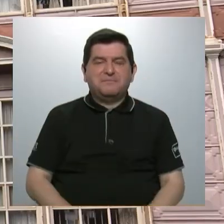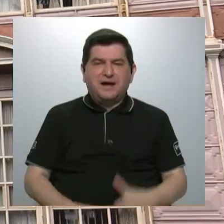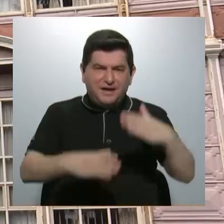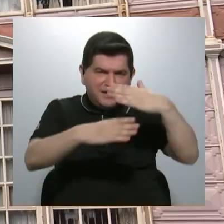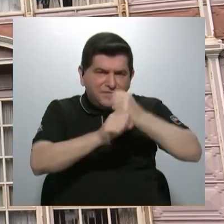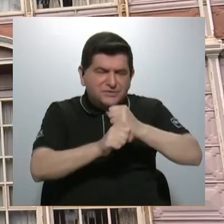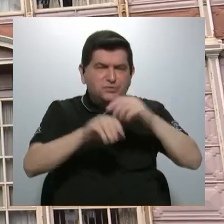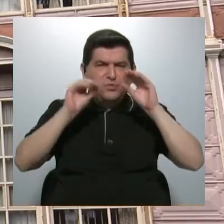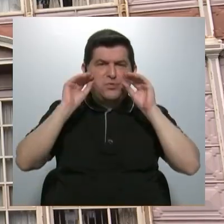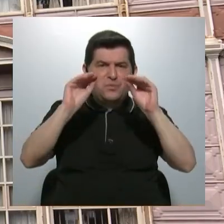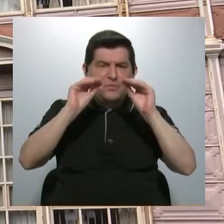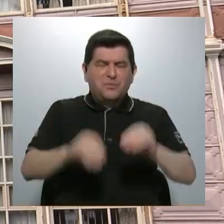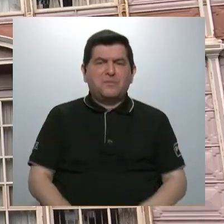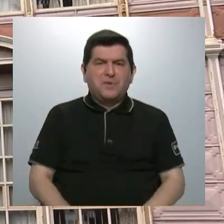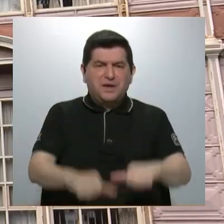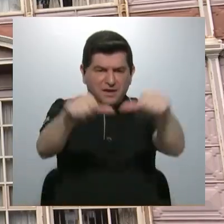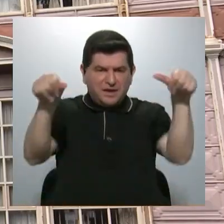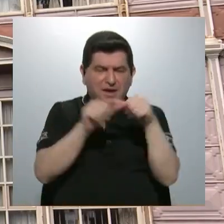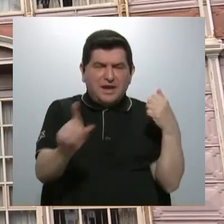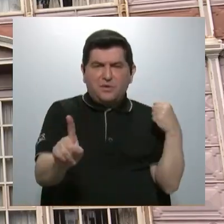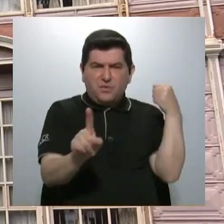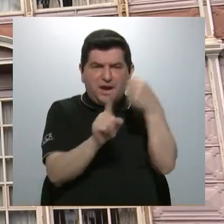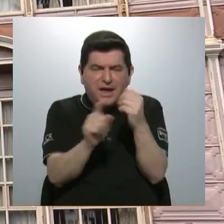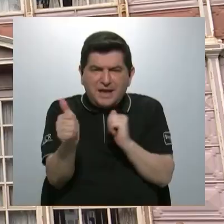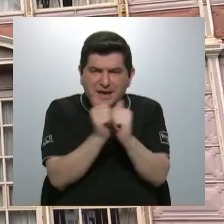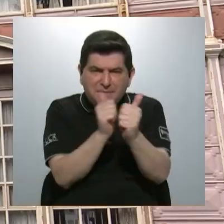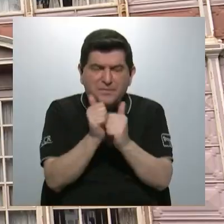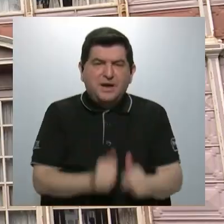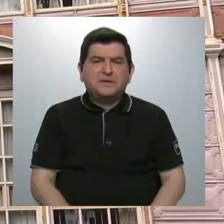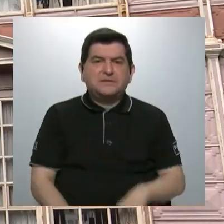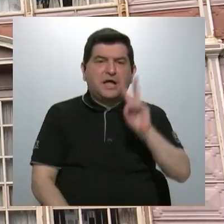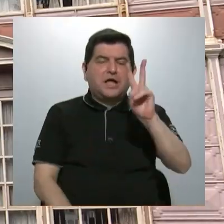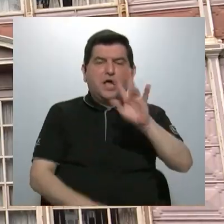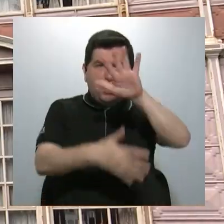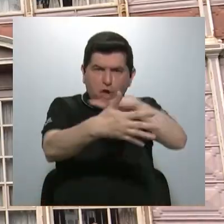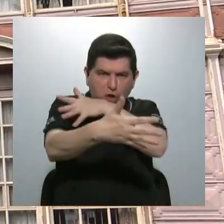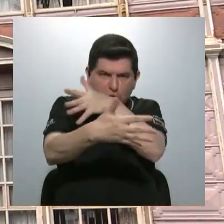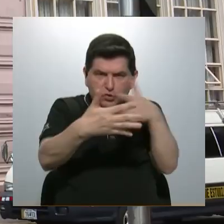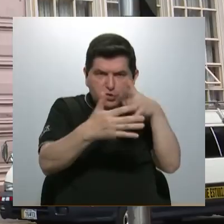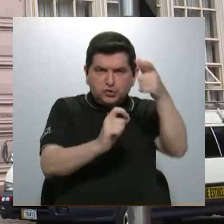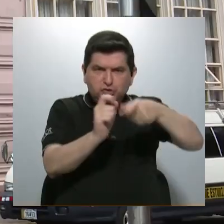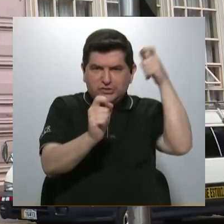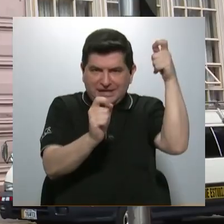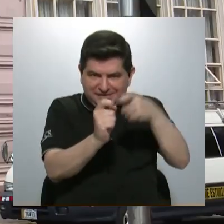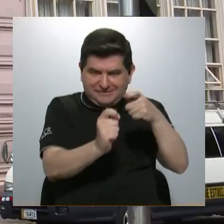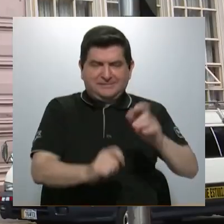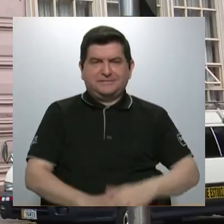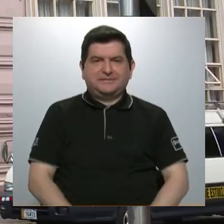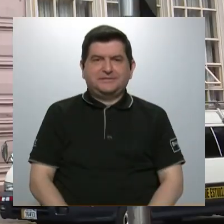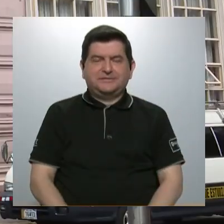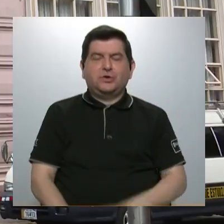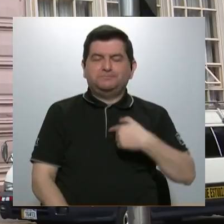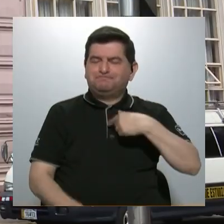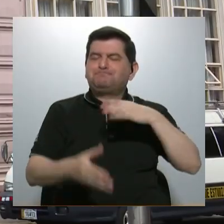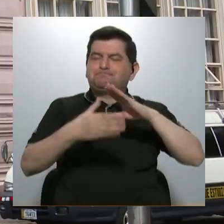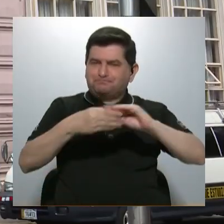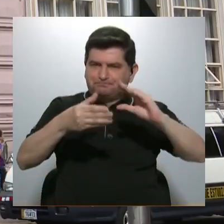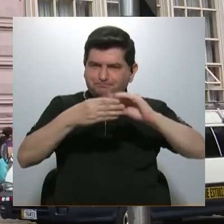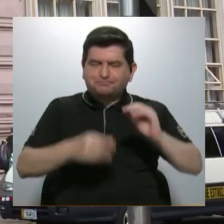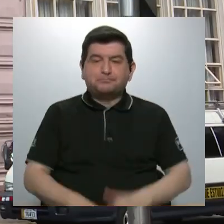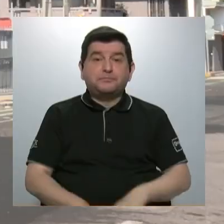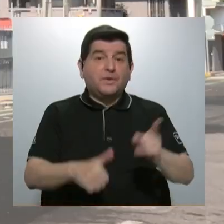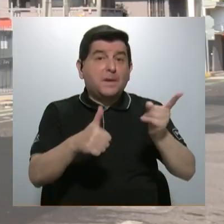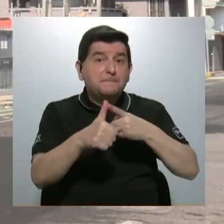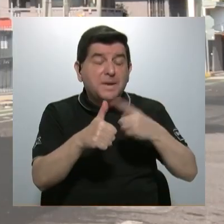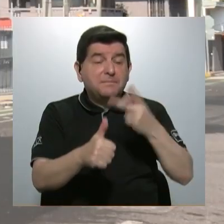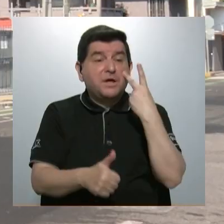que la educación en las aulas impacta la competitividad en 2 gráficos muy concretos que les procedo a comentar en este momento. Lo primero